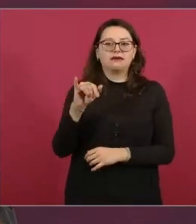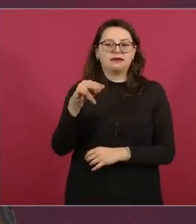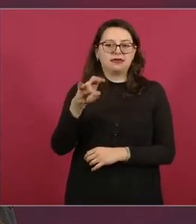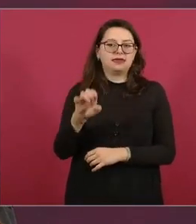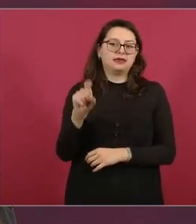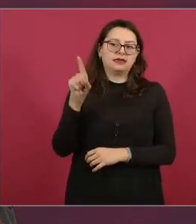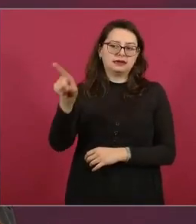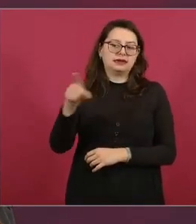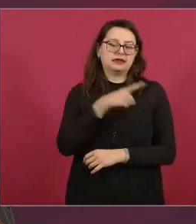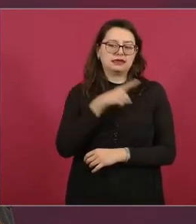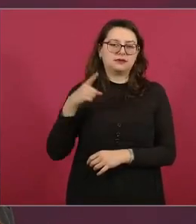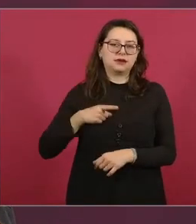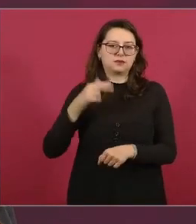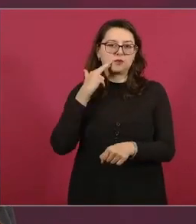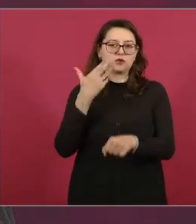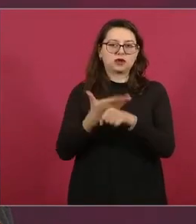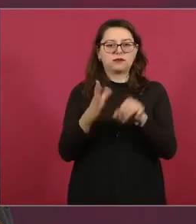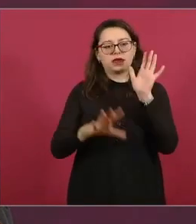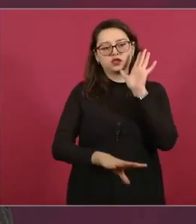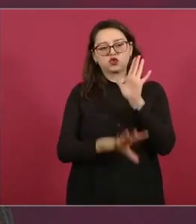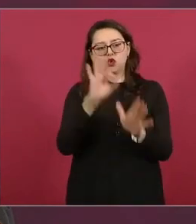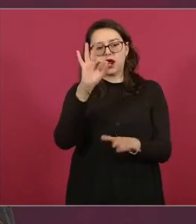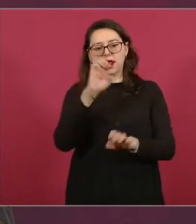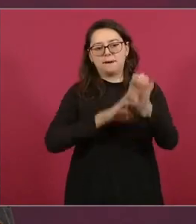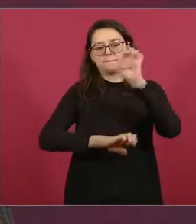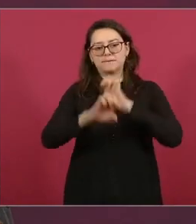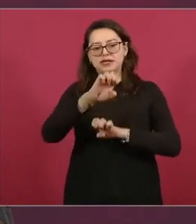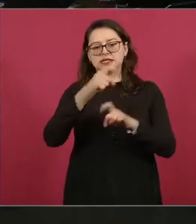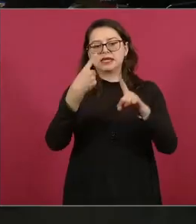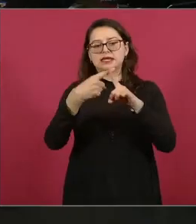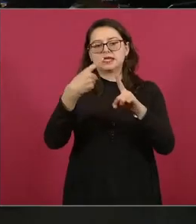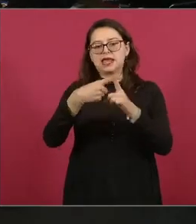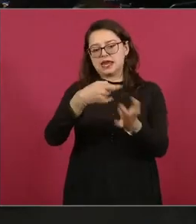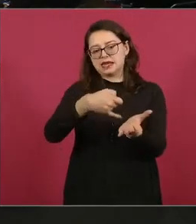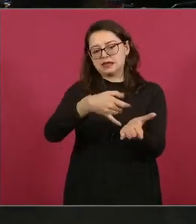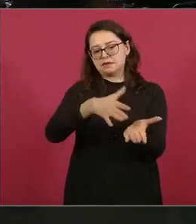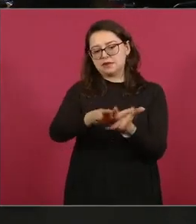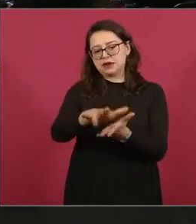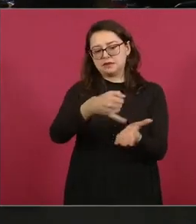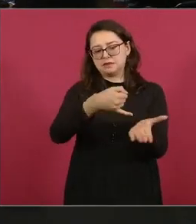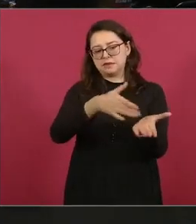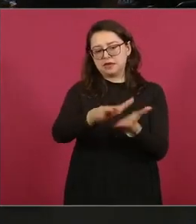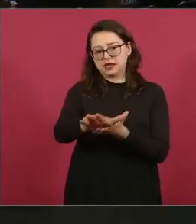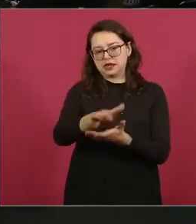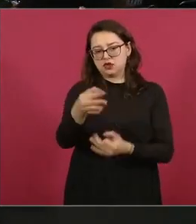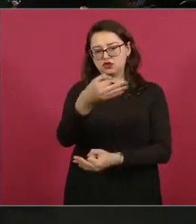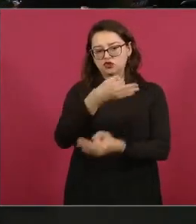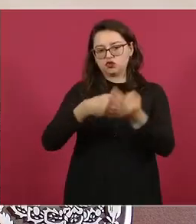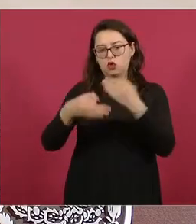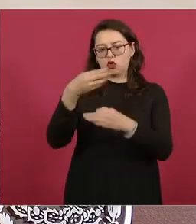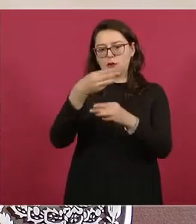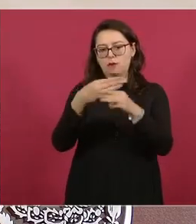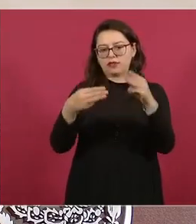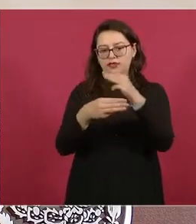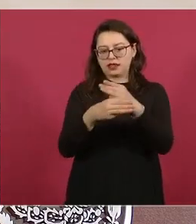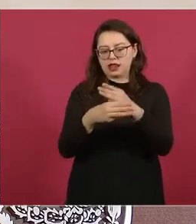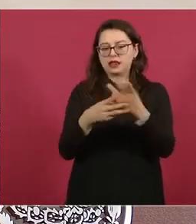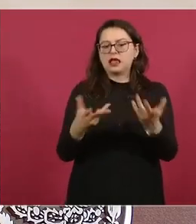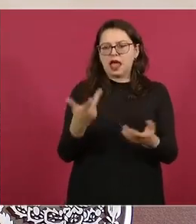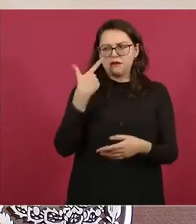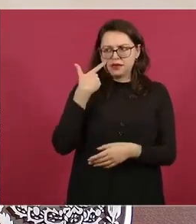fabricar la papelería, para hacer las boletas, que ellos informen cómo está este